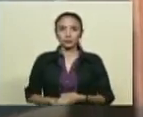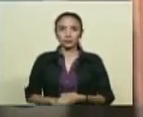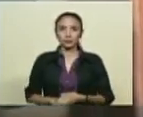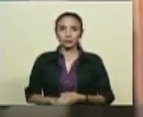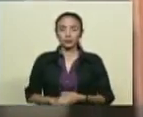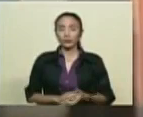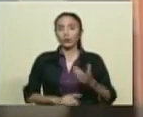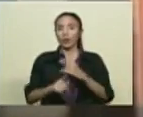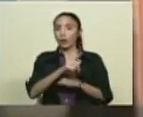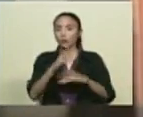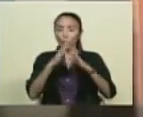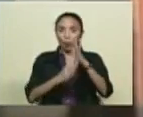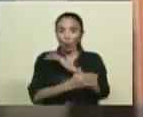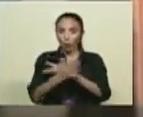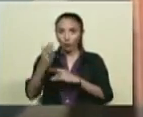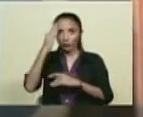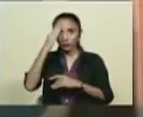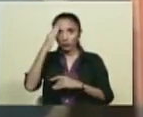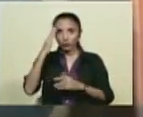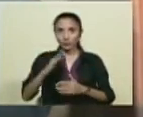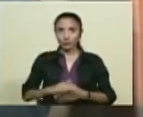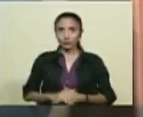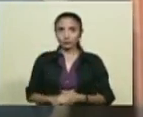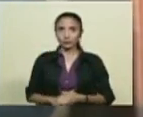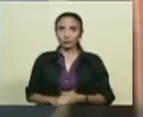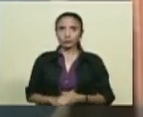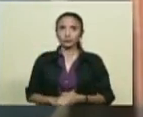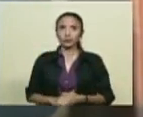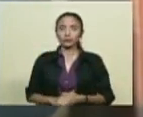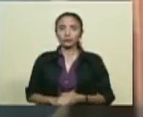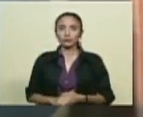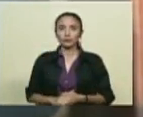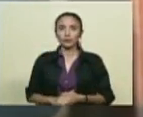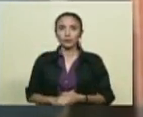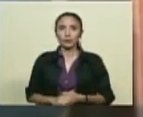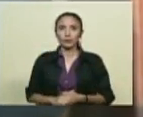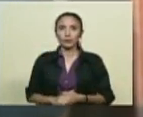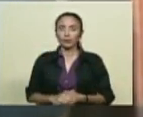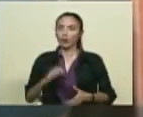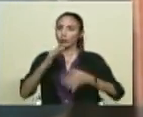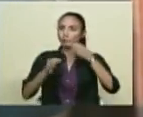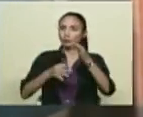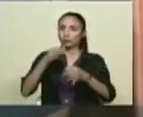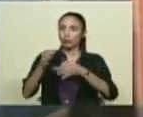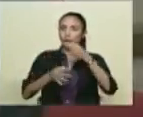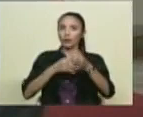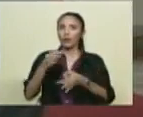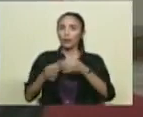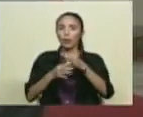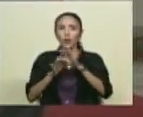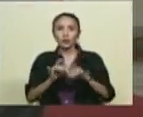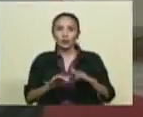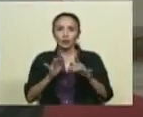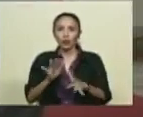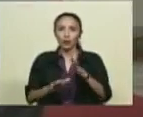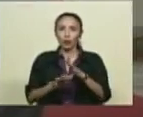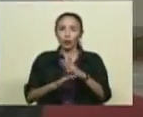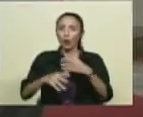Debe entender el mundo entero. Lo conversaba con nuestro secretario general de la